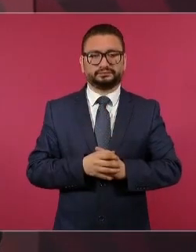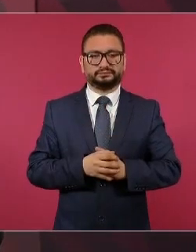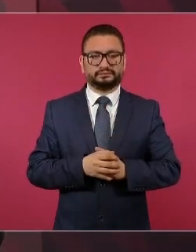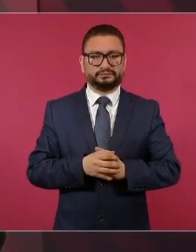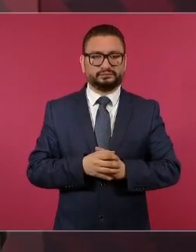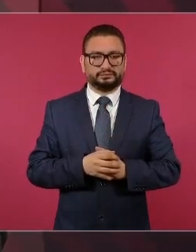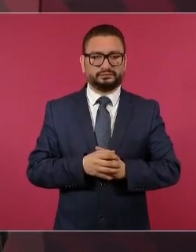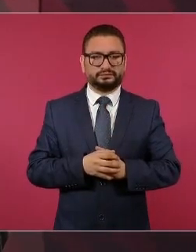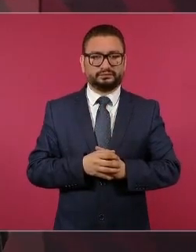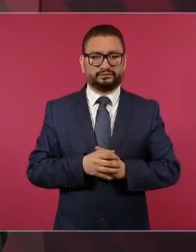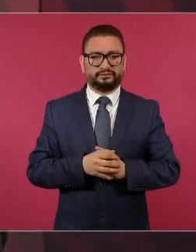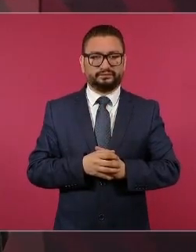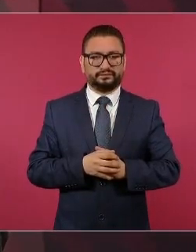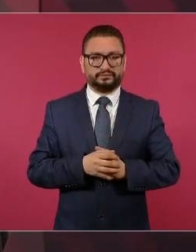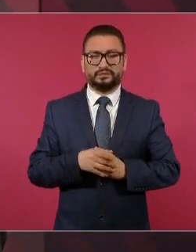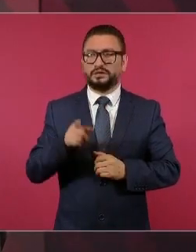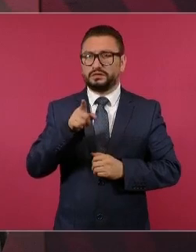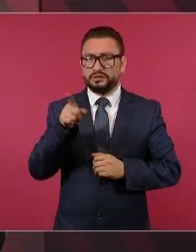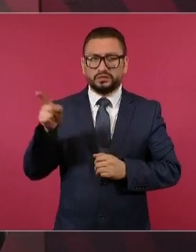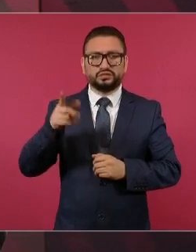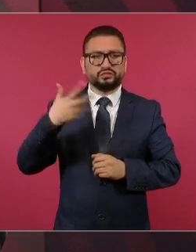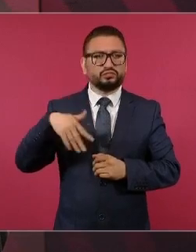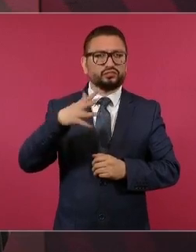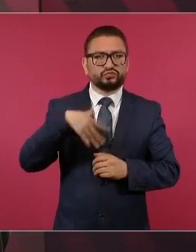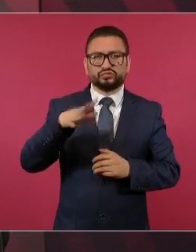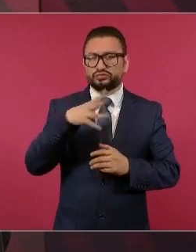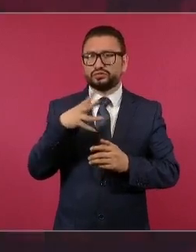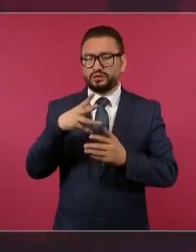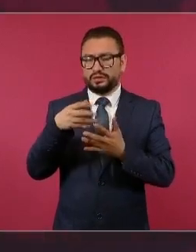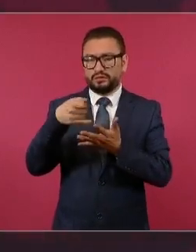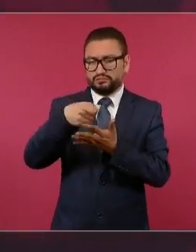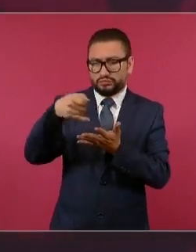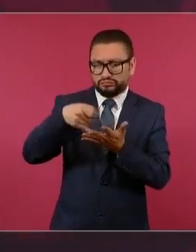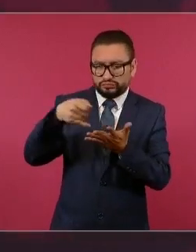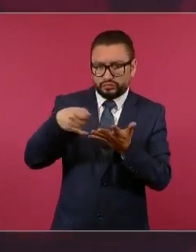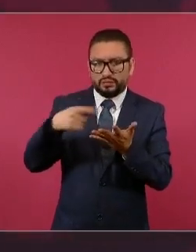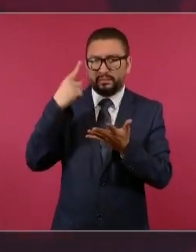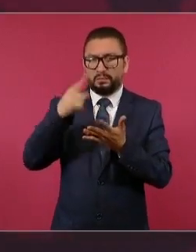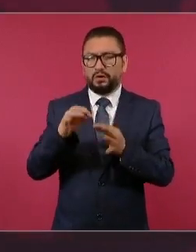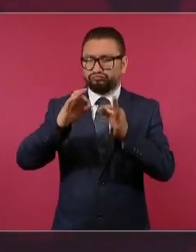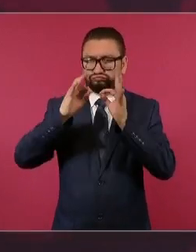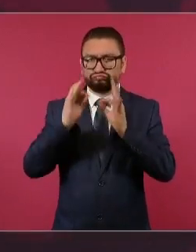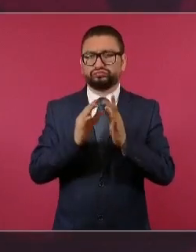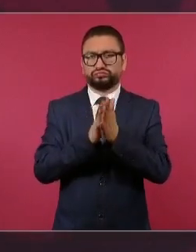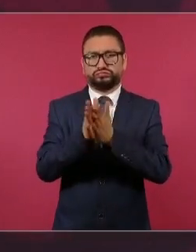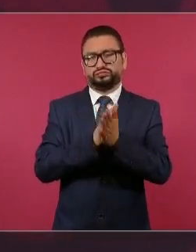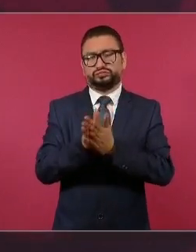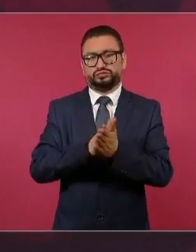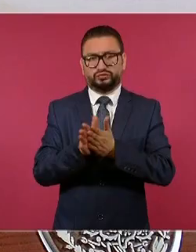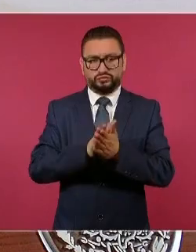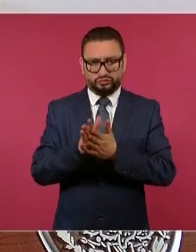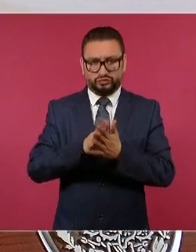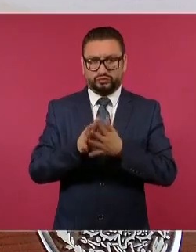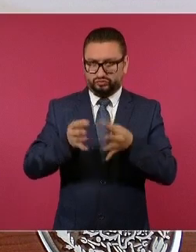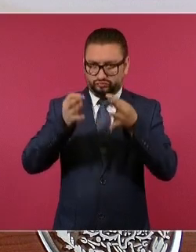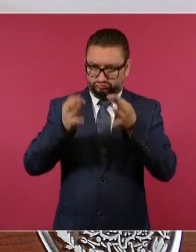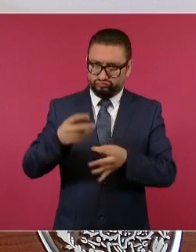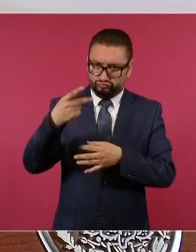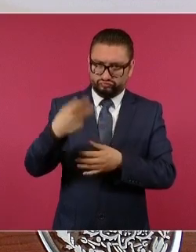y buscaron buenas variedades criollas para tener buen cacao y orgánico,